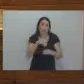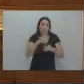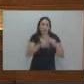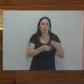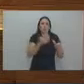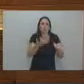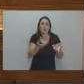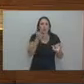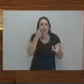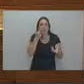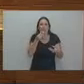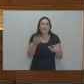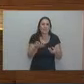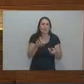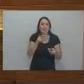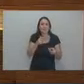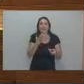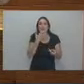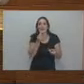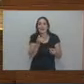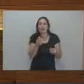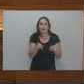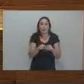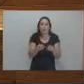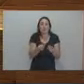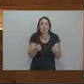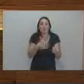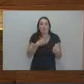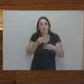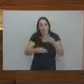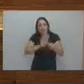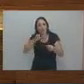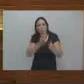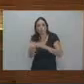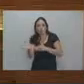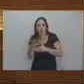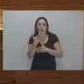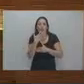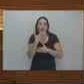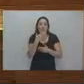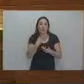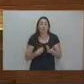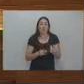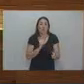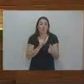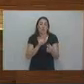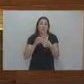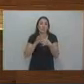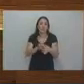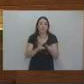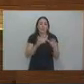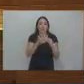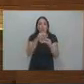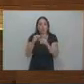ver qué era lo que estaba pasando y si podía haber fugas de dinero que pudiésemos reconducir a otro sitio. El ejemplo del debate que teníamos acerca de los grupos